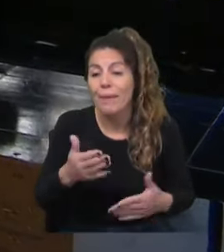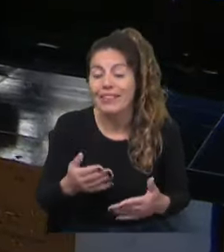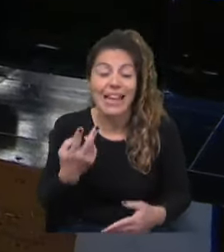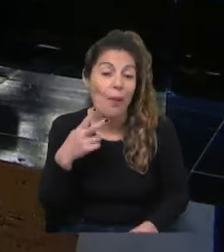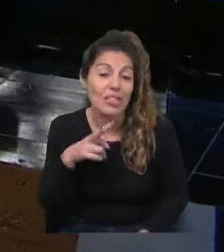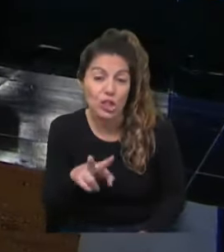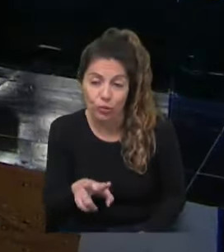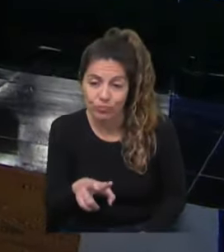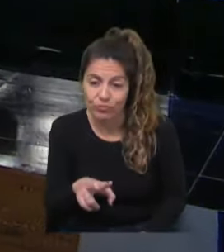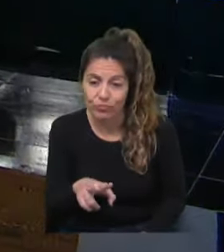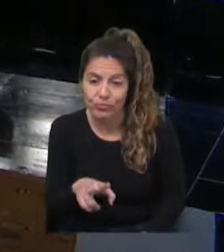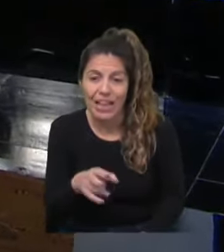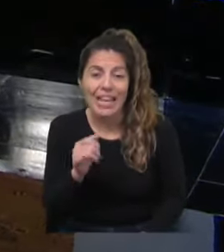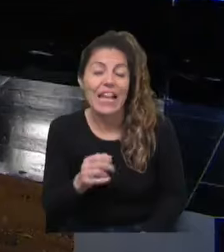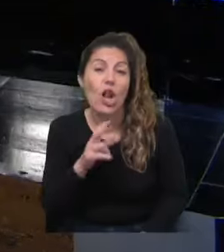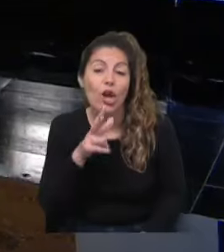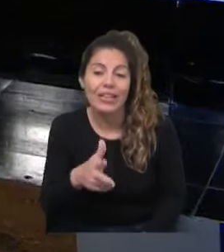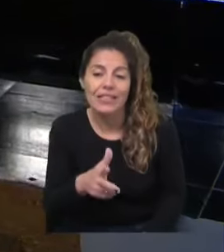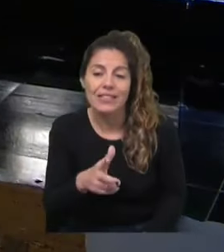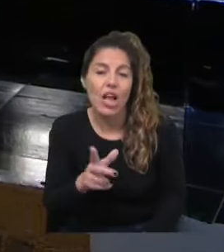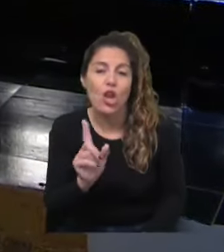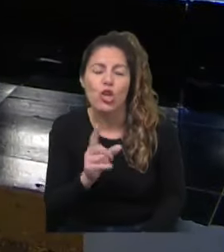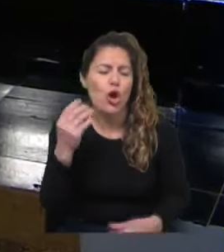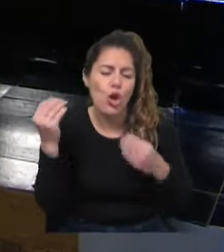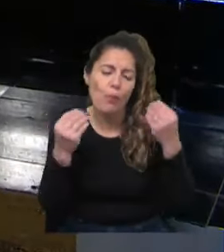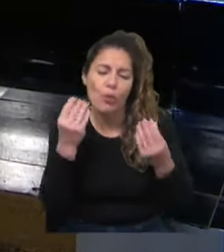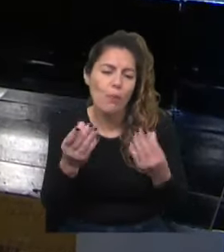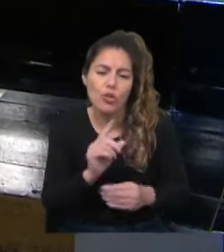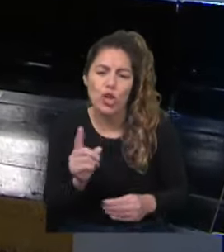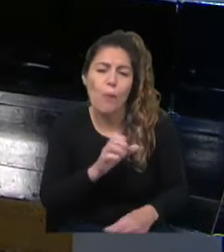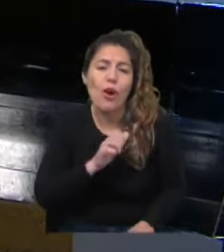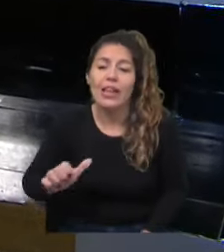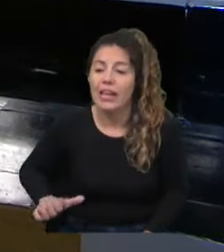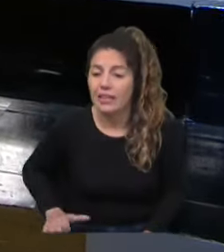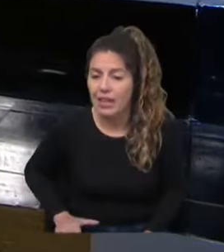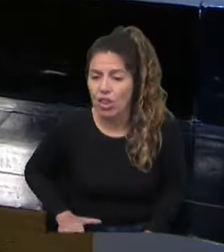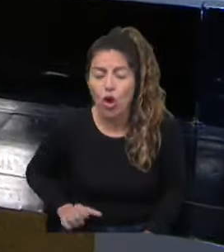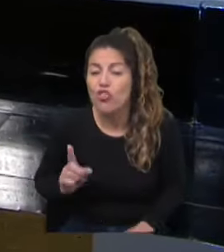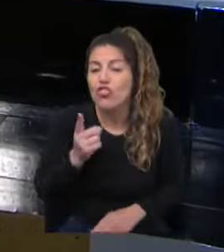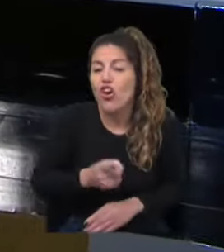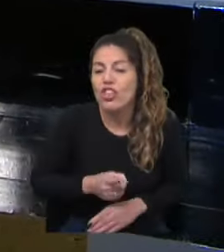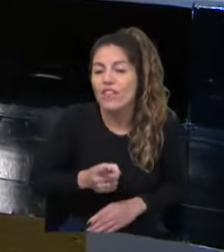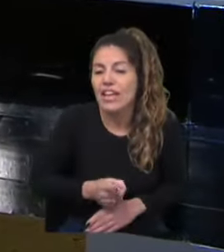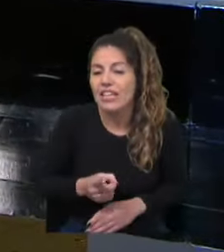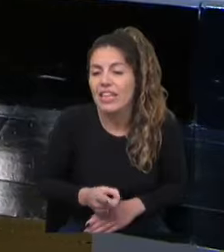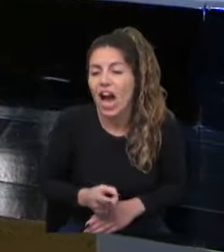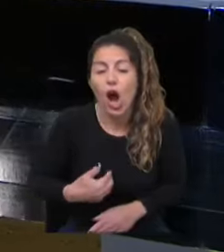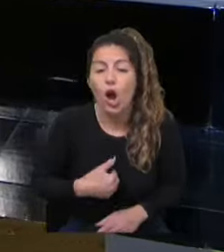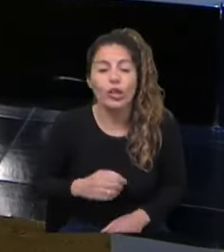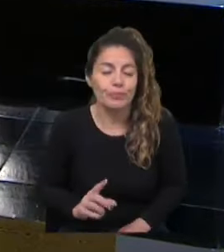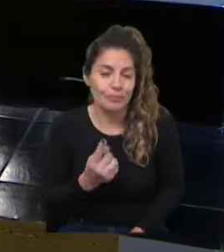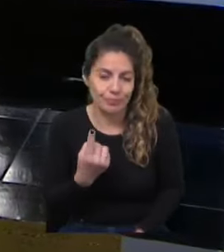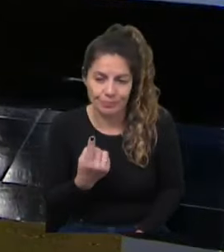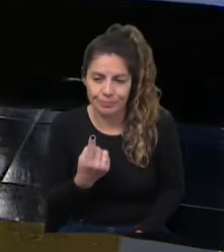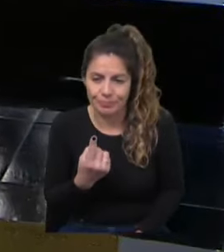visión. Están los que dicen, no nos preocupa mucho porque el Estado no debería jugar roles